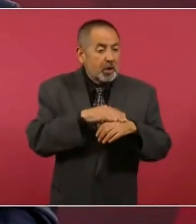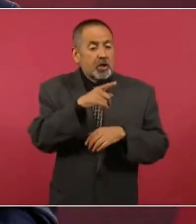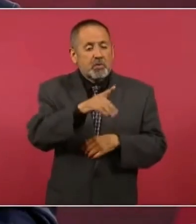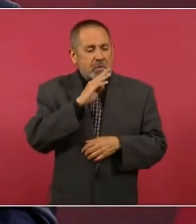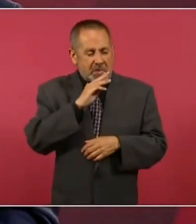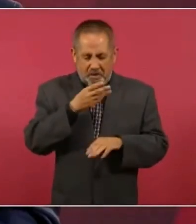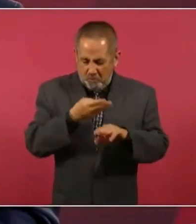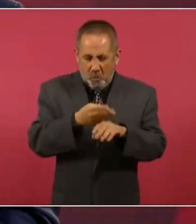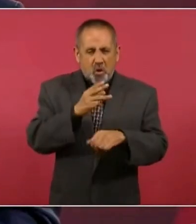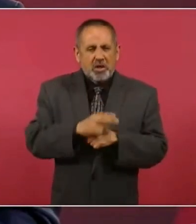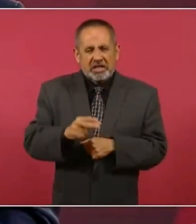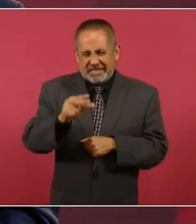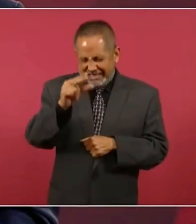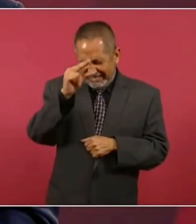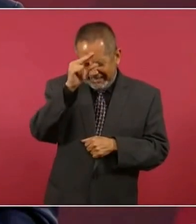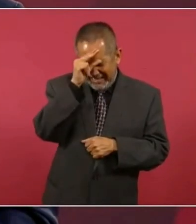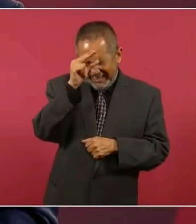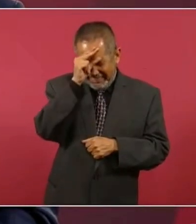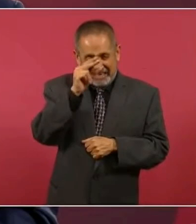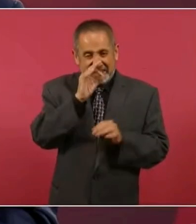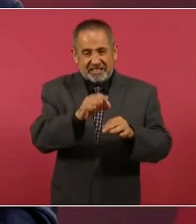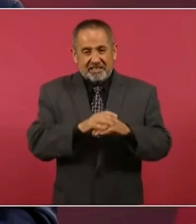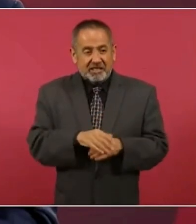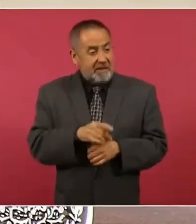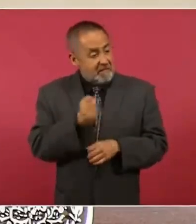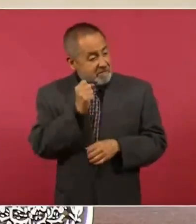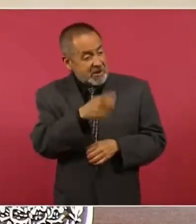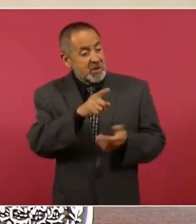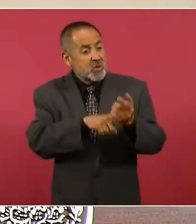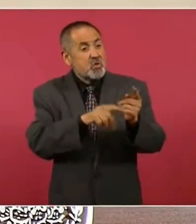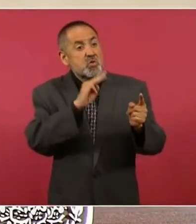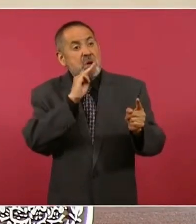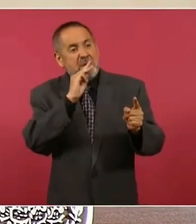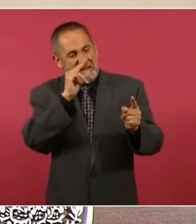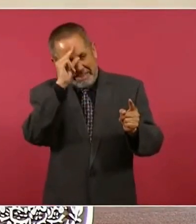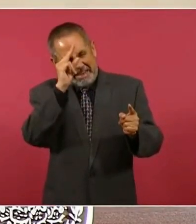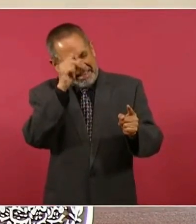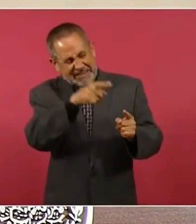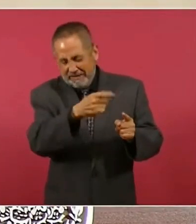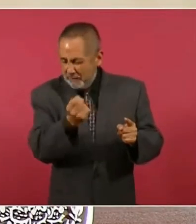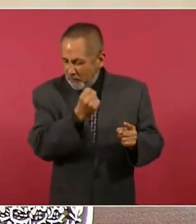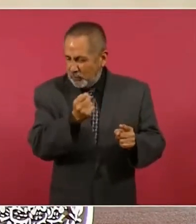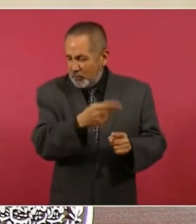porque es muy inteligente. Te rayaste con la mamá que tienes.